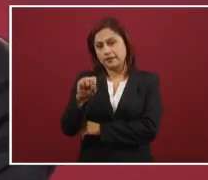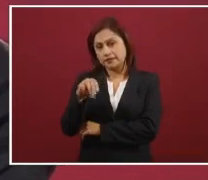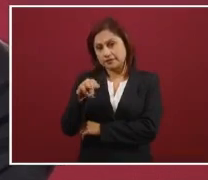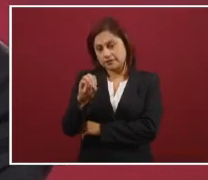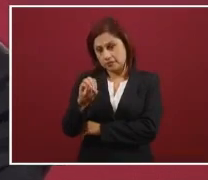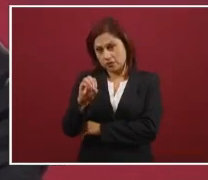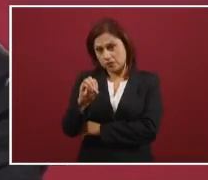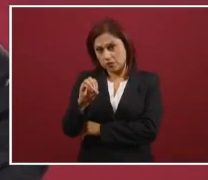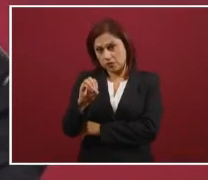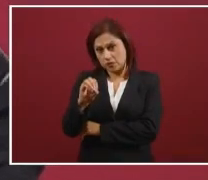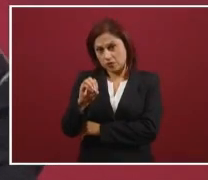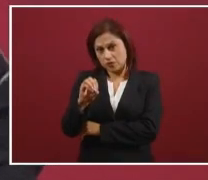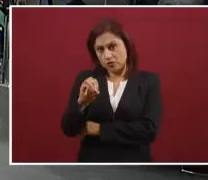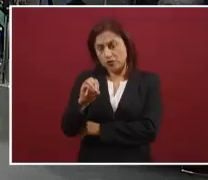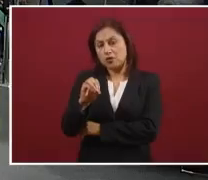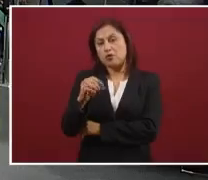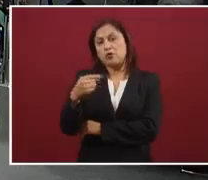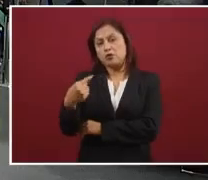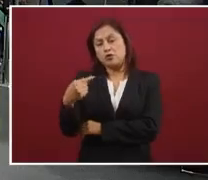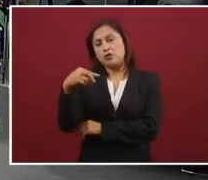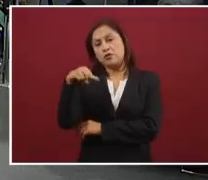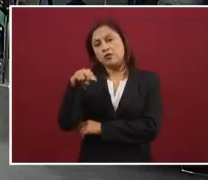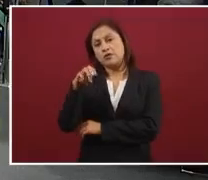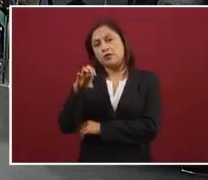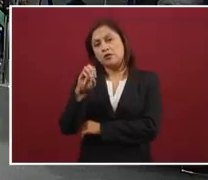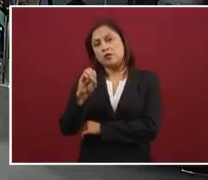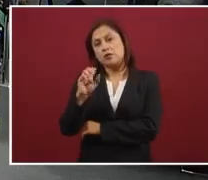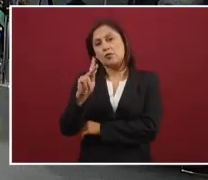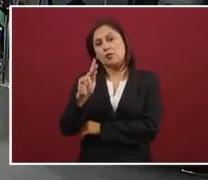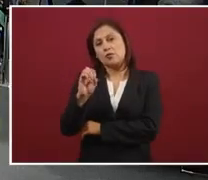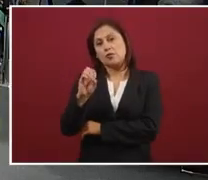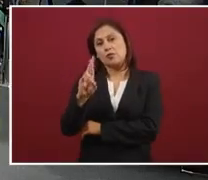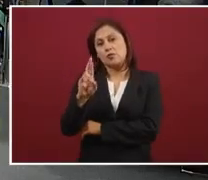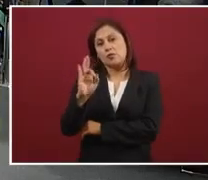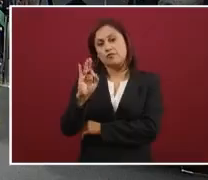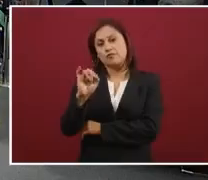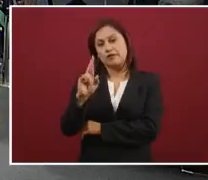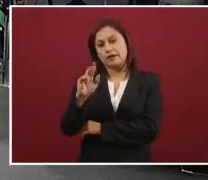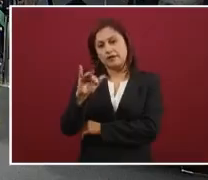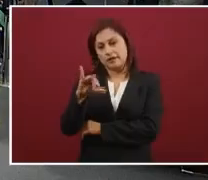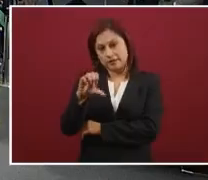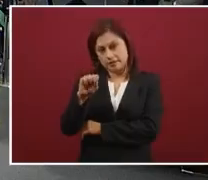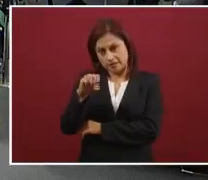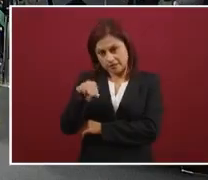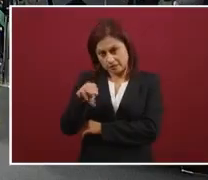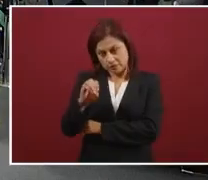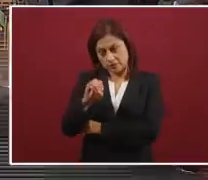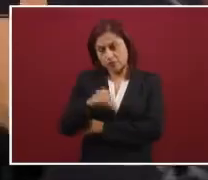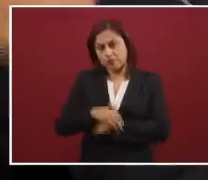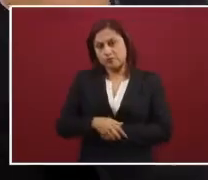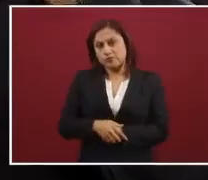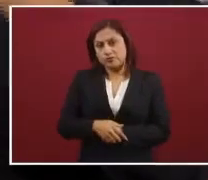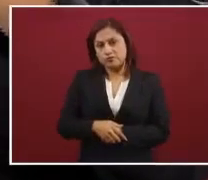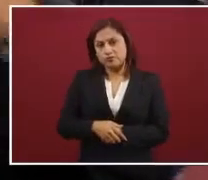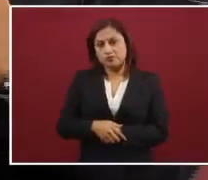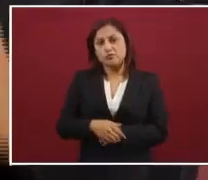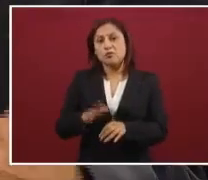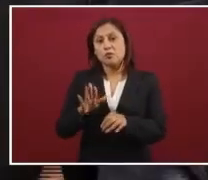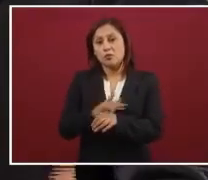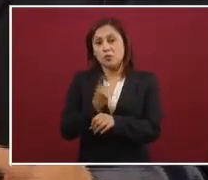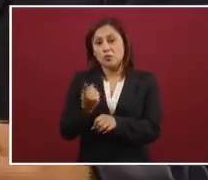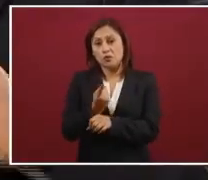Neoporfirismo. porque eso es lo